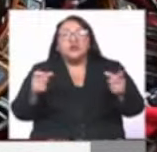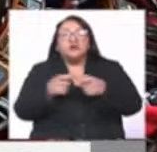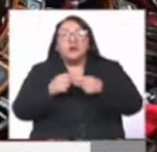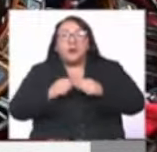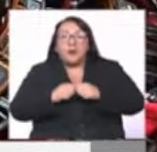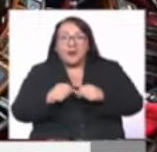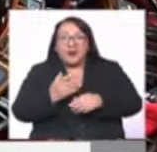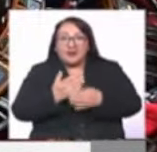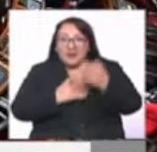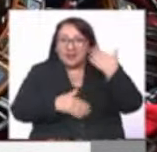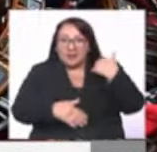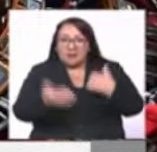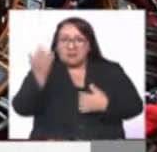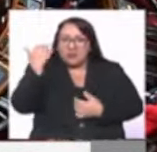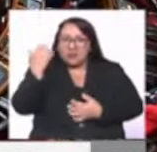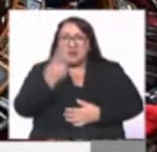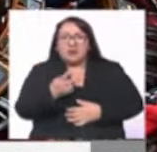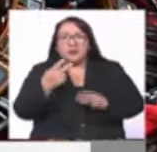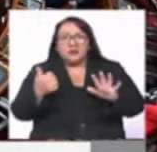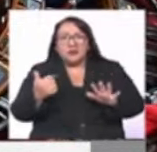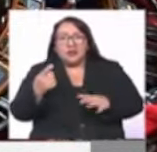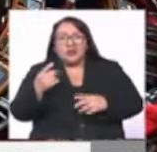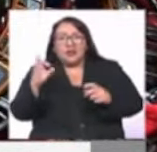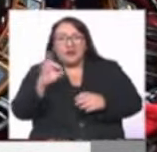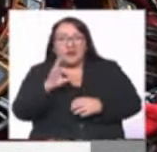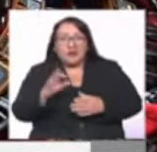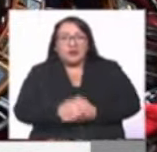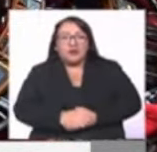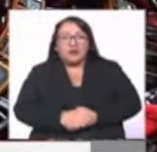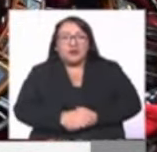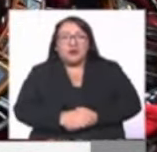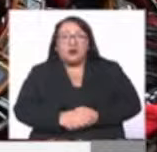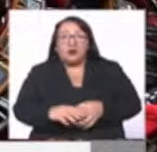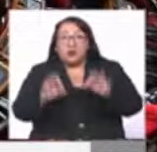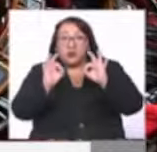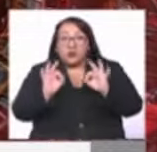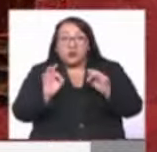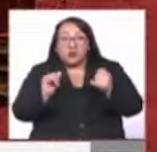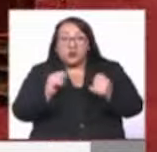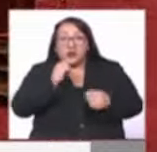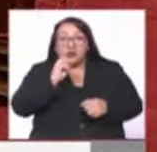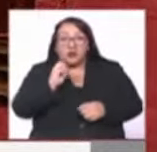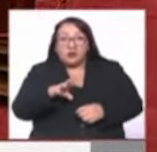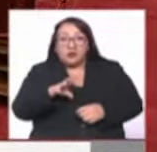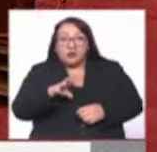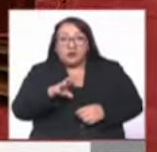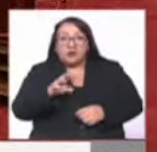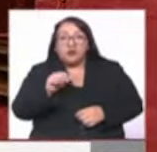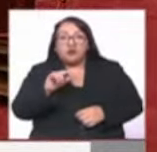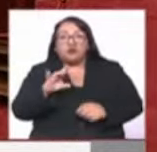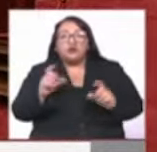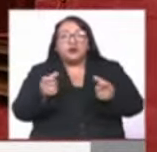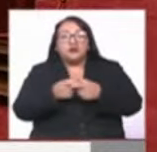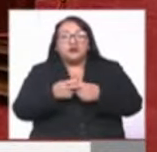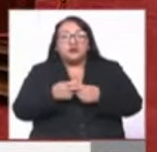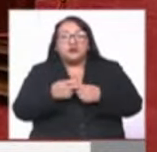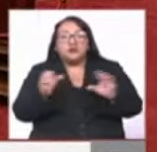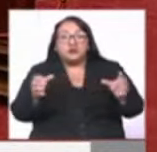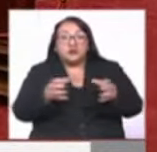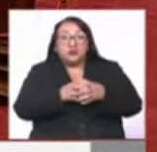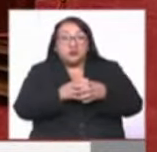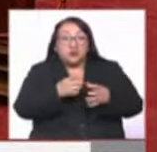permanente el pasado 26 de febrero y justamente se nombró a la subcomisión acusadora